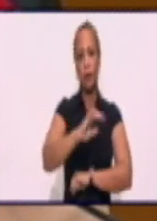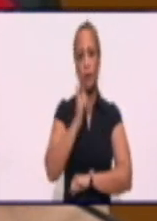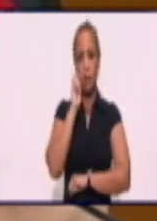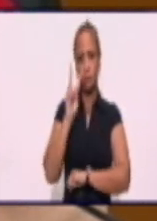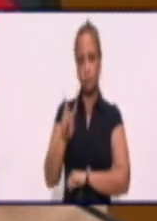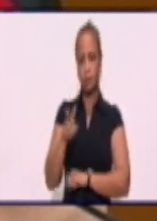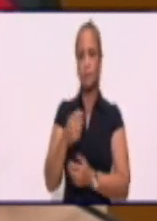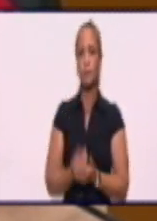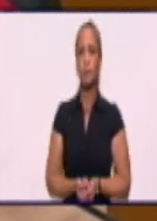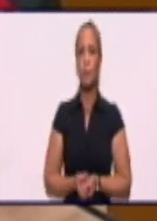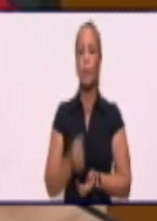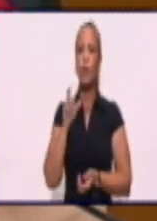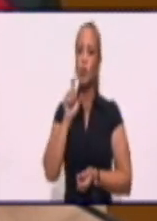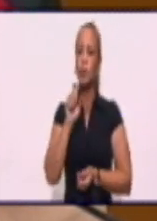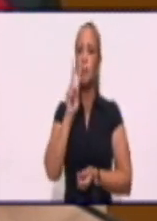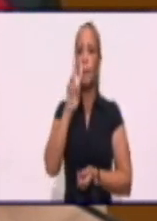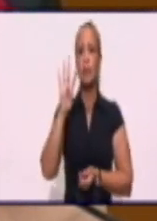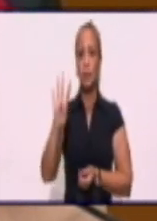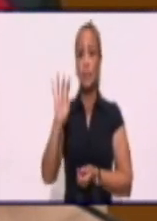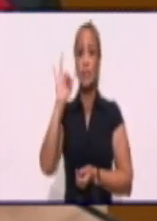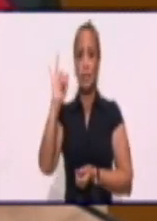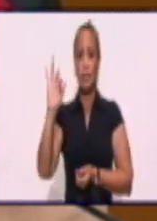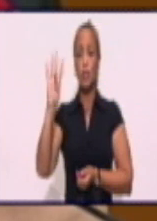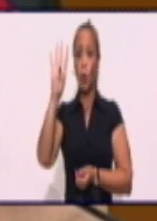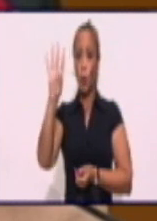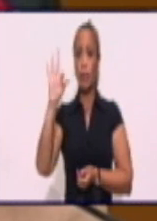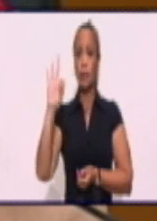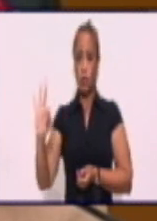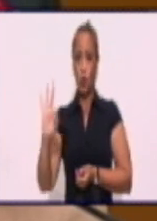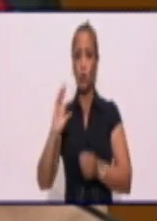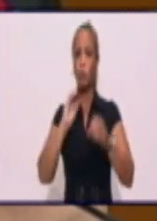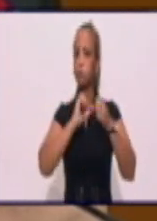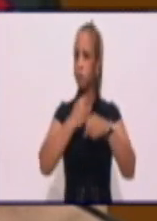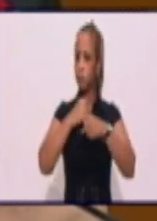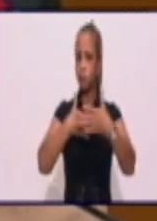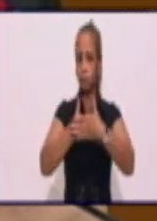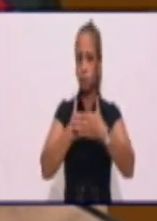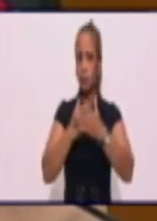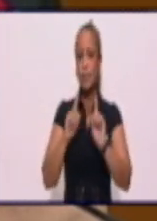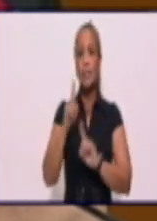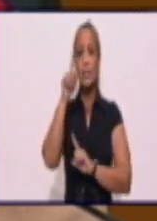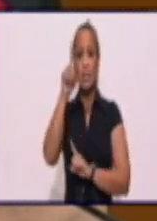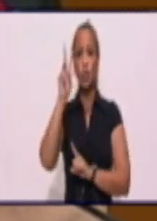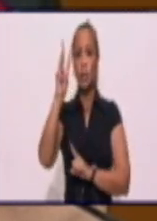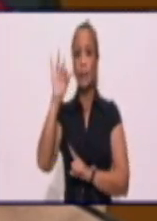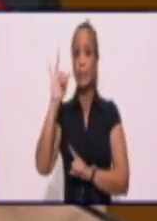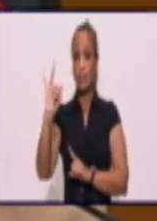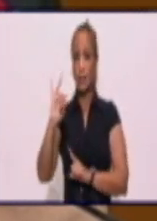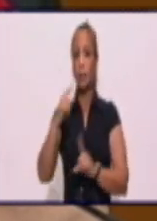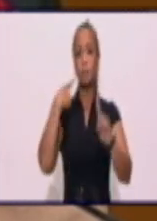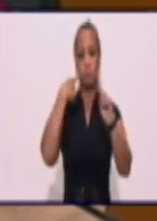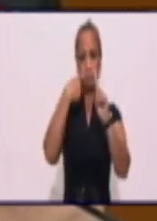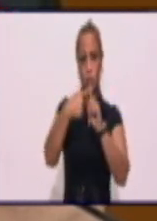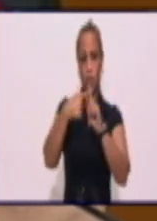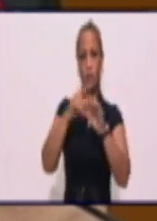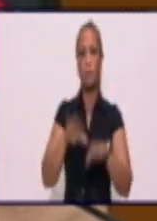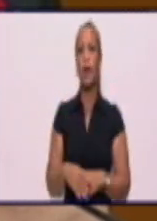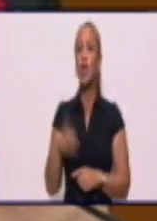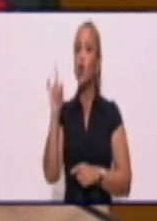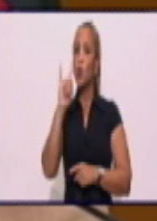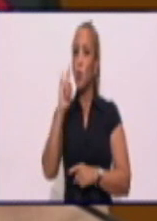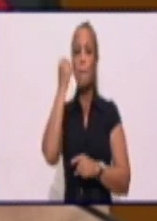en las últimas 24 horas, de las 748 muestras procesadas, de ellas 137 fueron positivas, 9 más